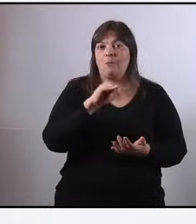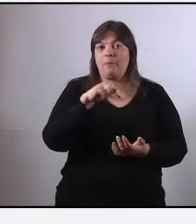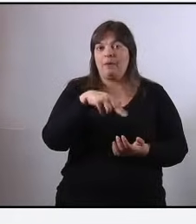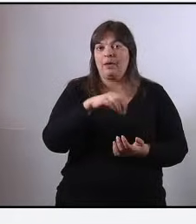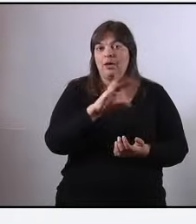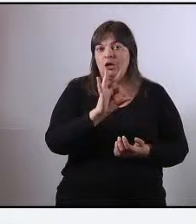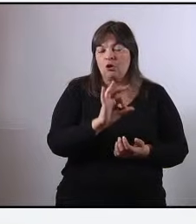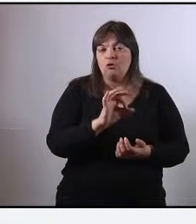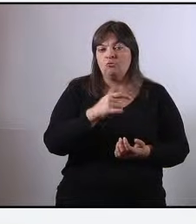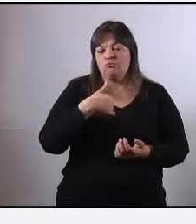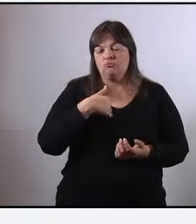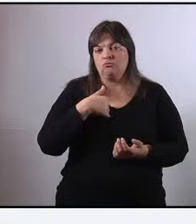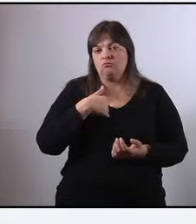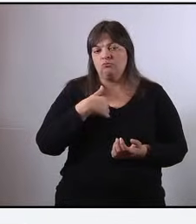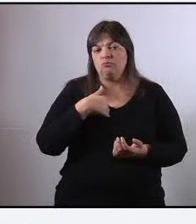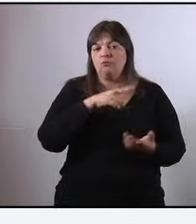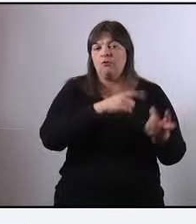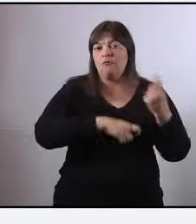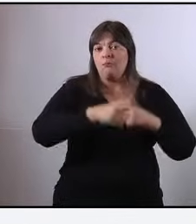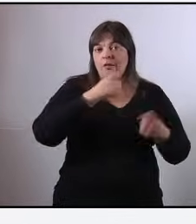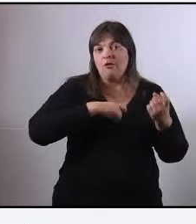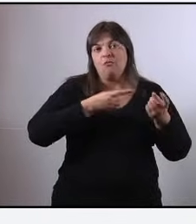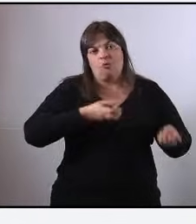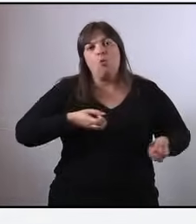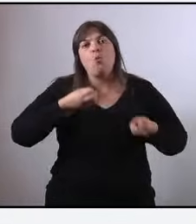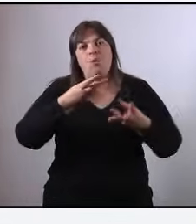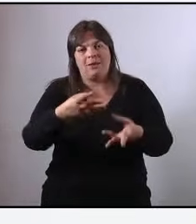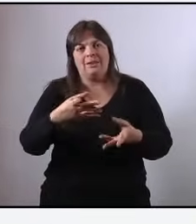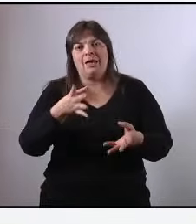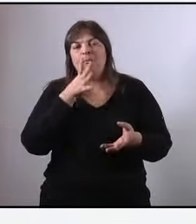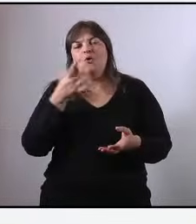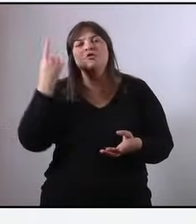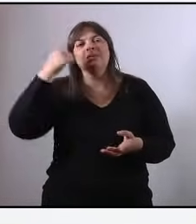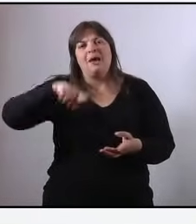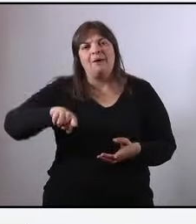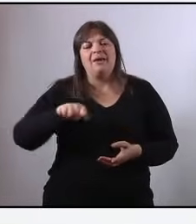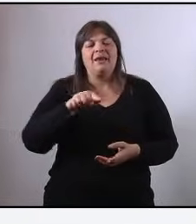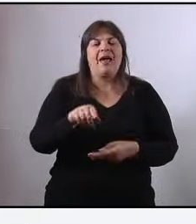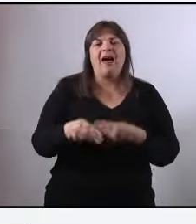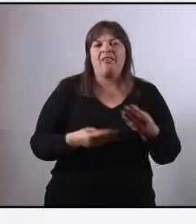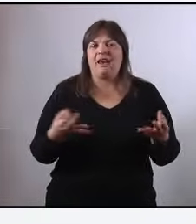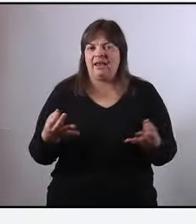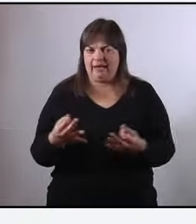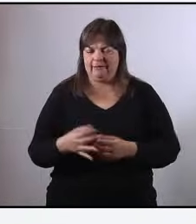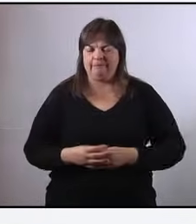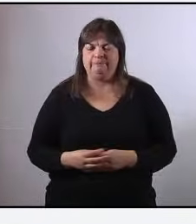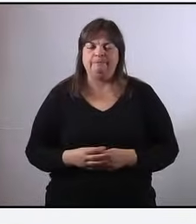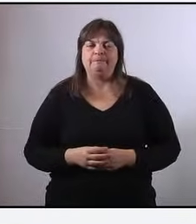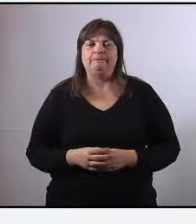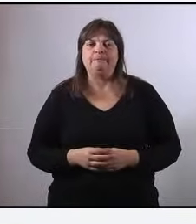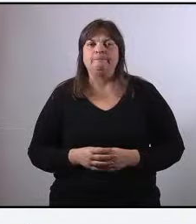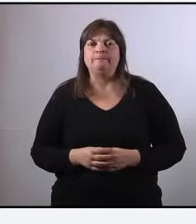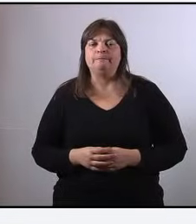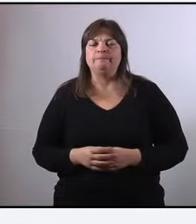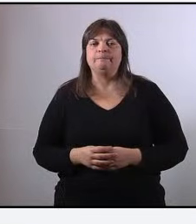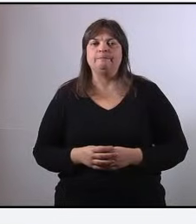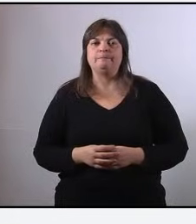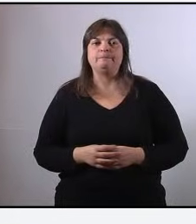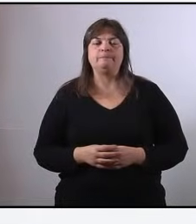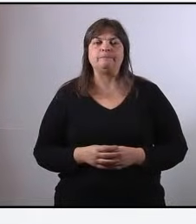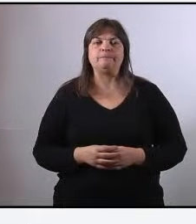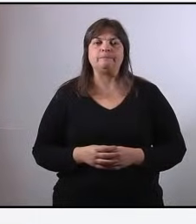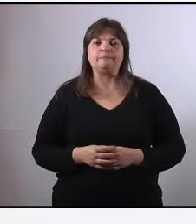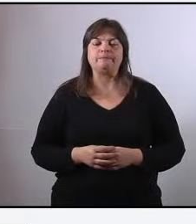la información cuando la recabemos para saber exactamente qué actuaciones se van a llevar a cabo.